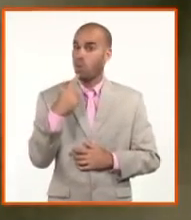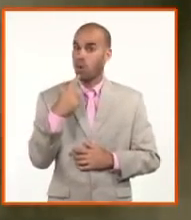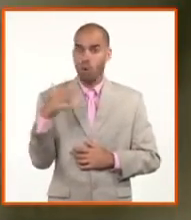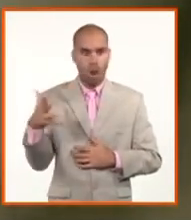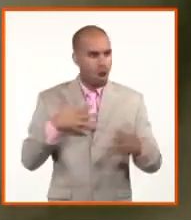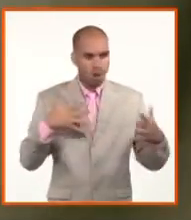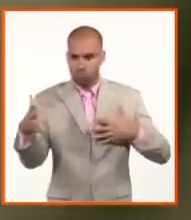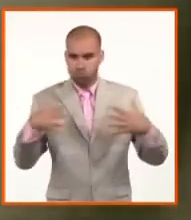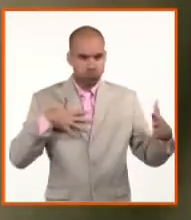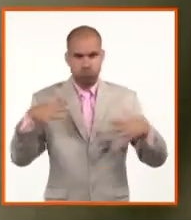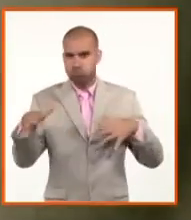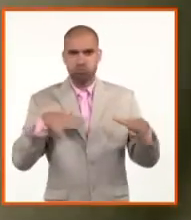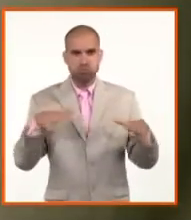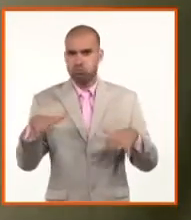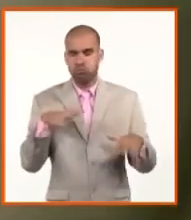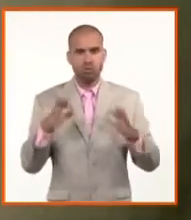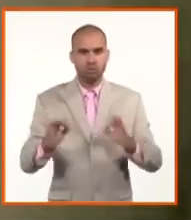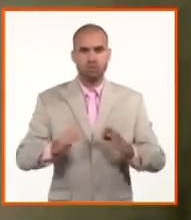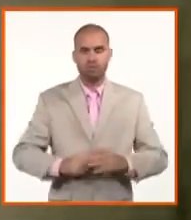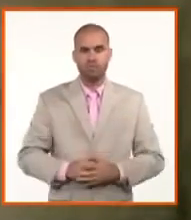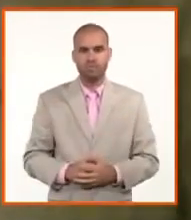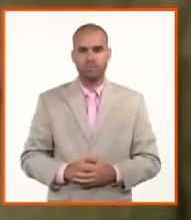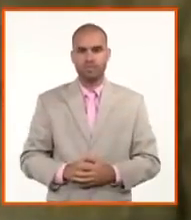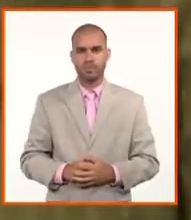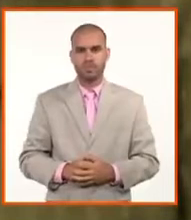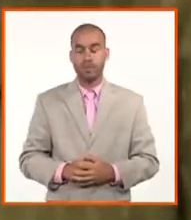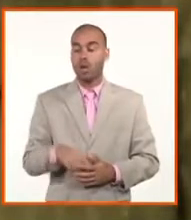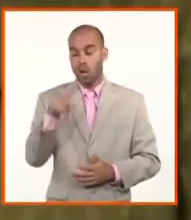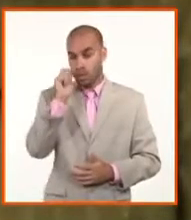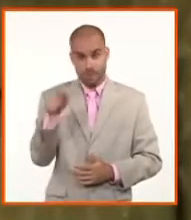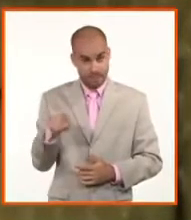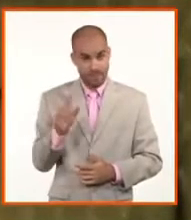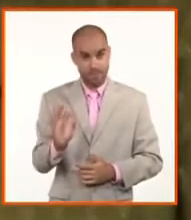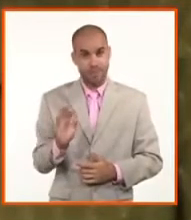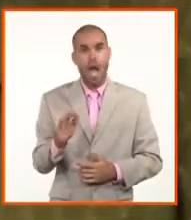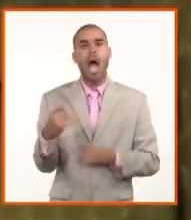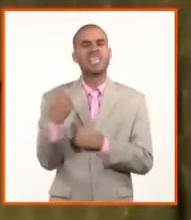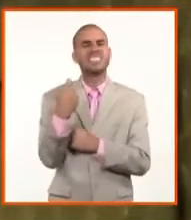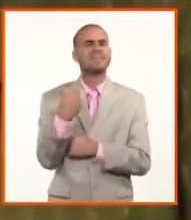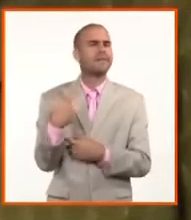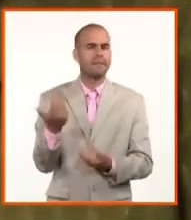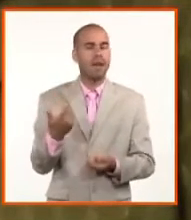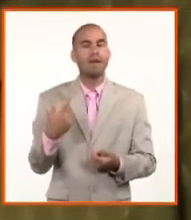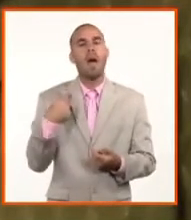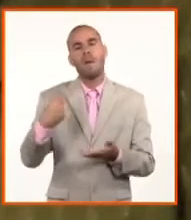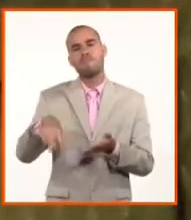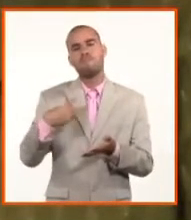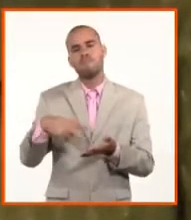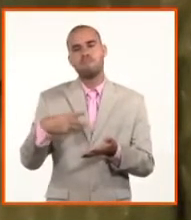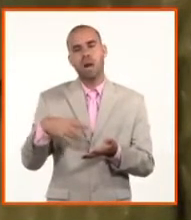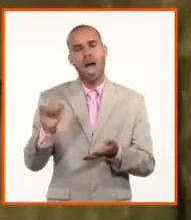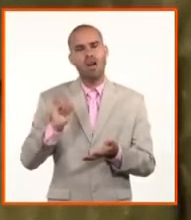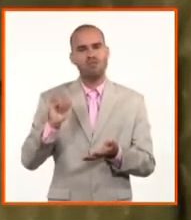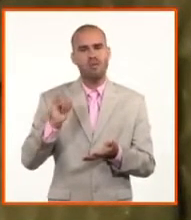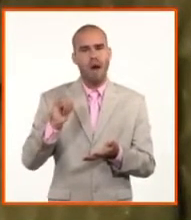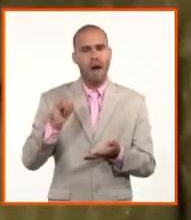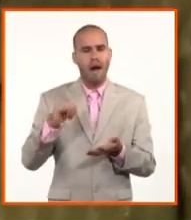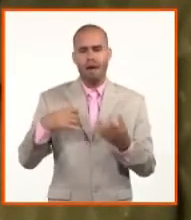comunicativo. Sergio quiso enseñarme a bailar rock and roll. Y bueno, pues después de haber